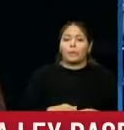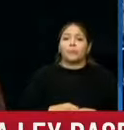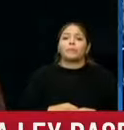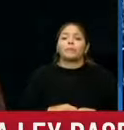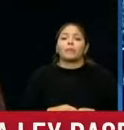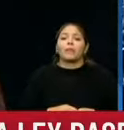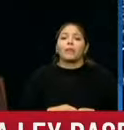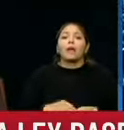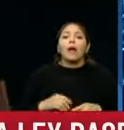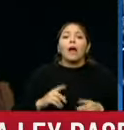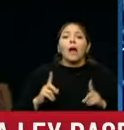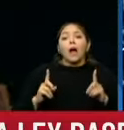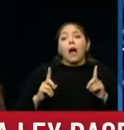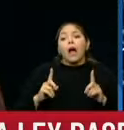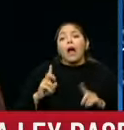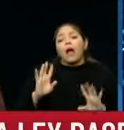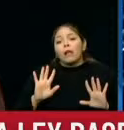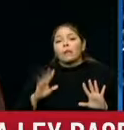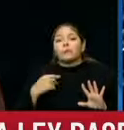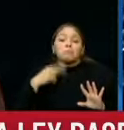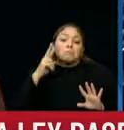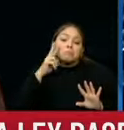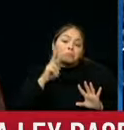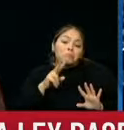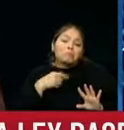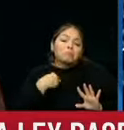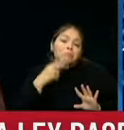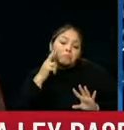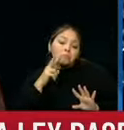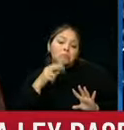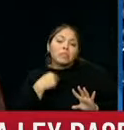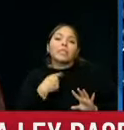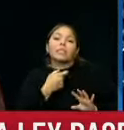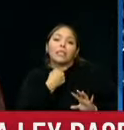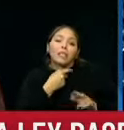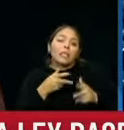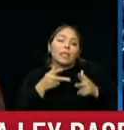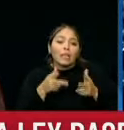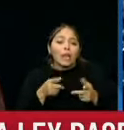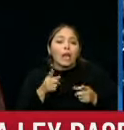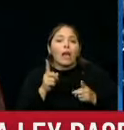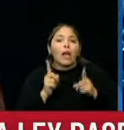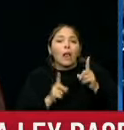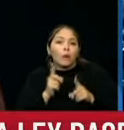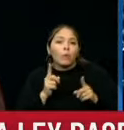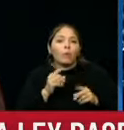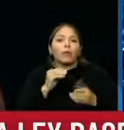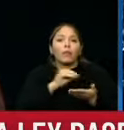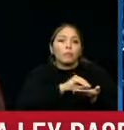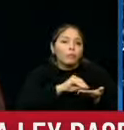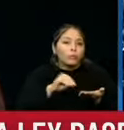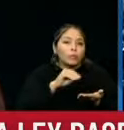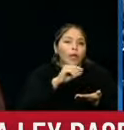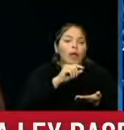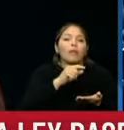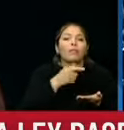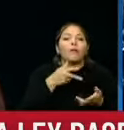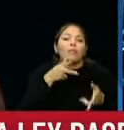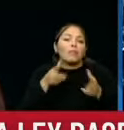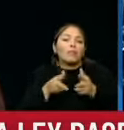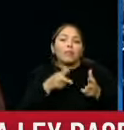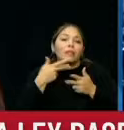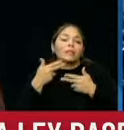el Congreso, 2 contra Martín Menem, con fiebre y todo, claro. Hasta le revolearon el apellido por la cabeza en un momento. Ah, sí, ¿no? Horrible, lo vi.